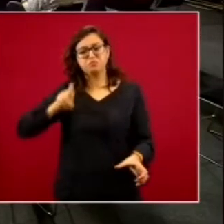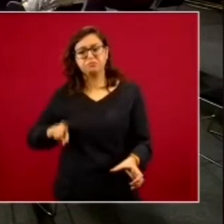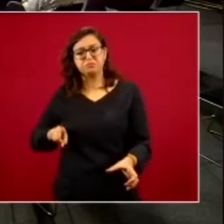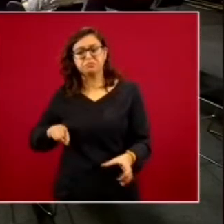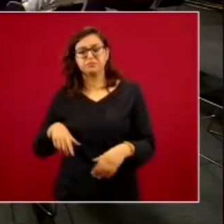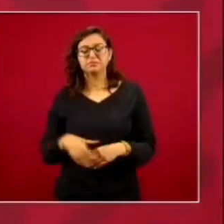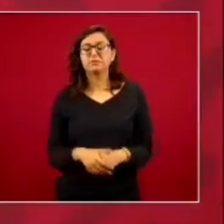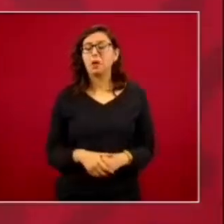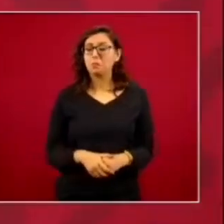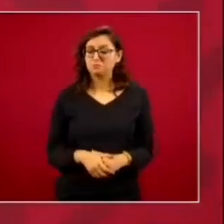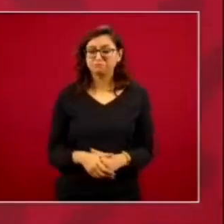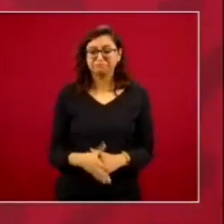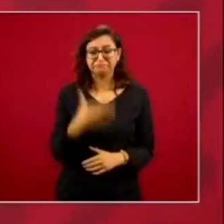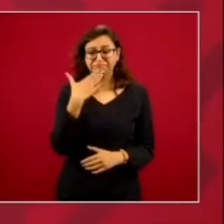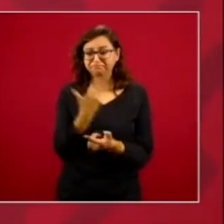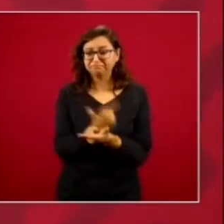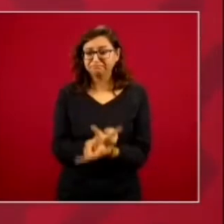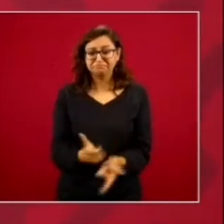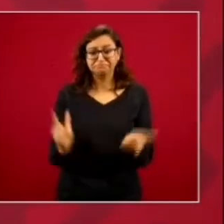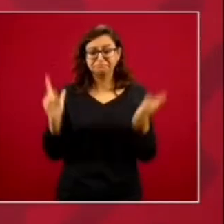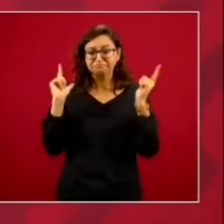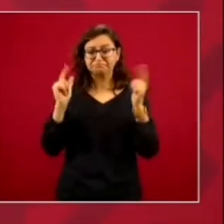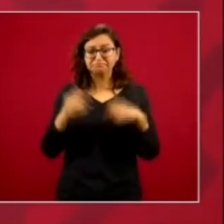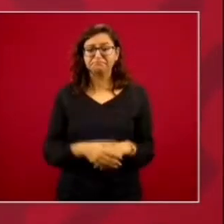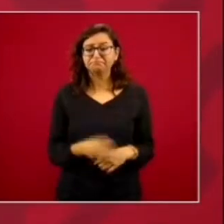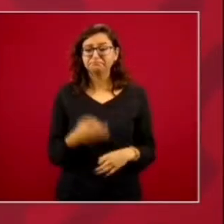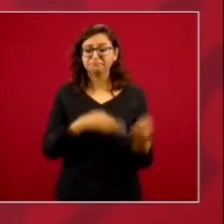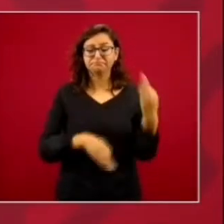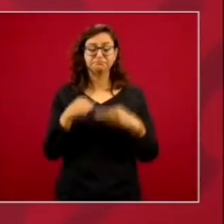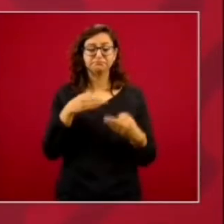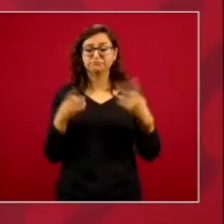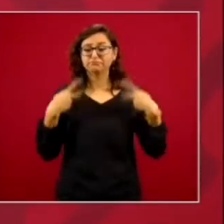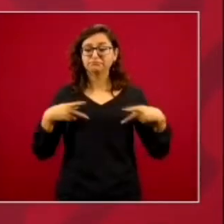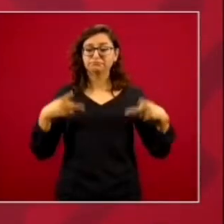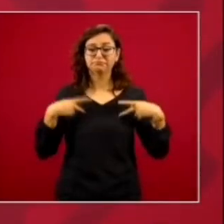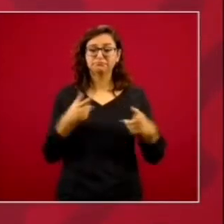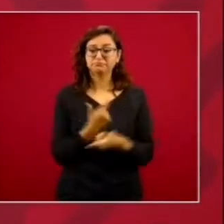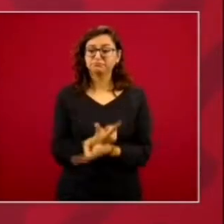en libertad, somos libres.